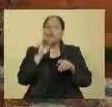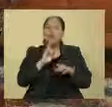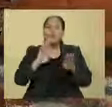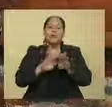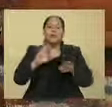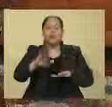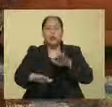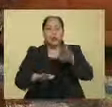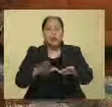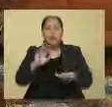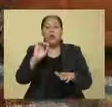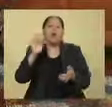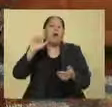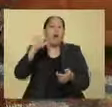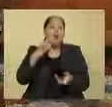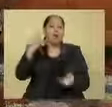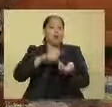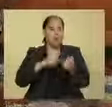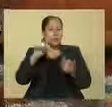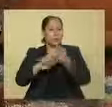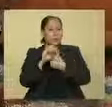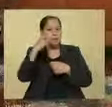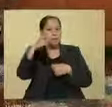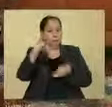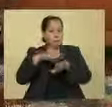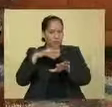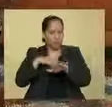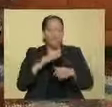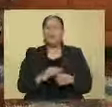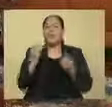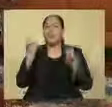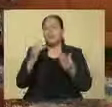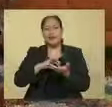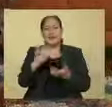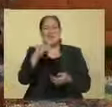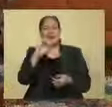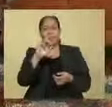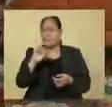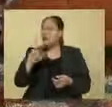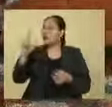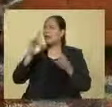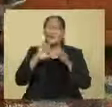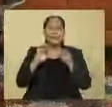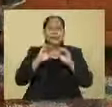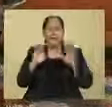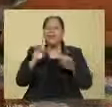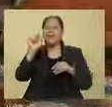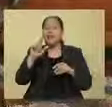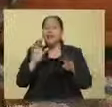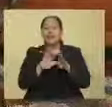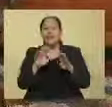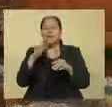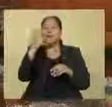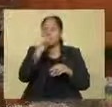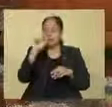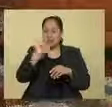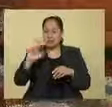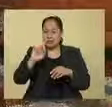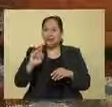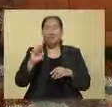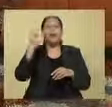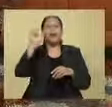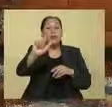detectar si tienen algún problema de los pies. Perfecto, muchísimas gracias, Gloria. Qué bonito, gracias, tenerte en viernes. Que tengas un feliz fin igualmente, de semana. Igualmente. El día lunes